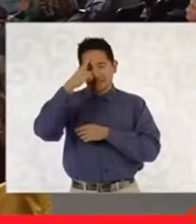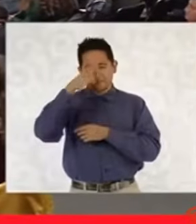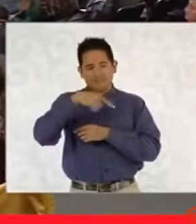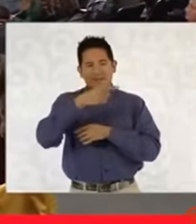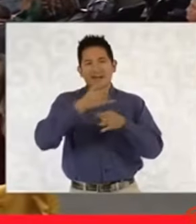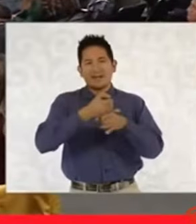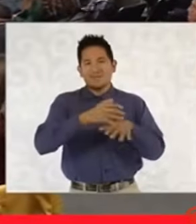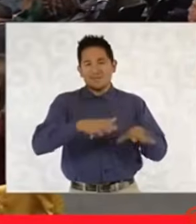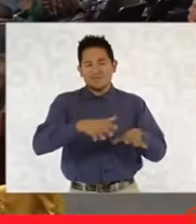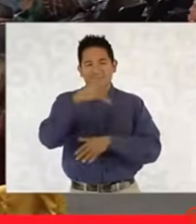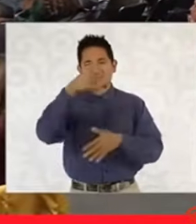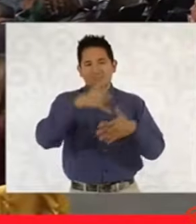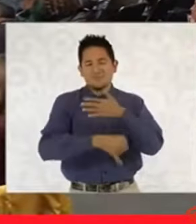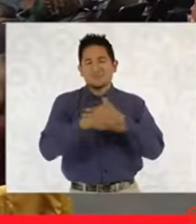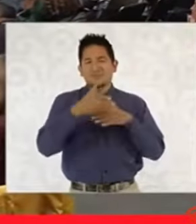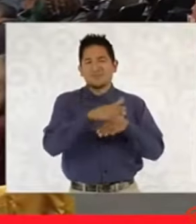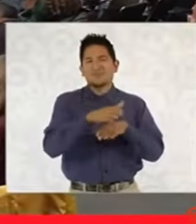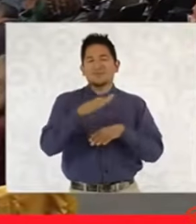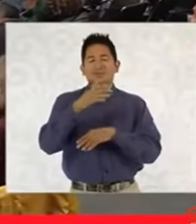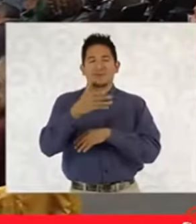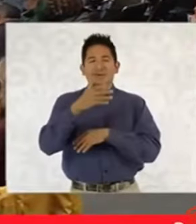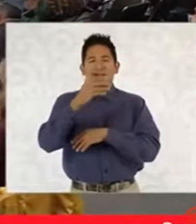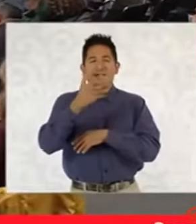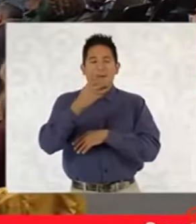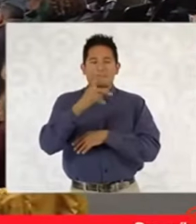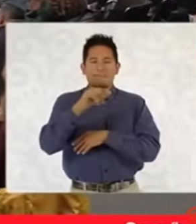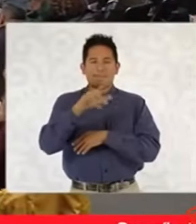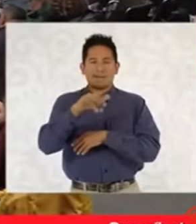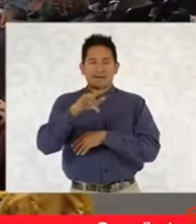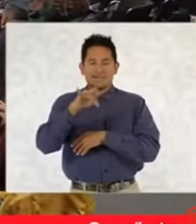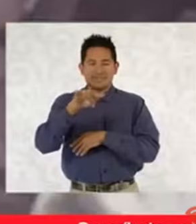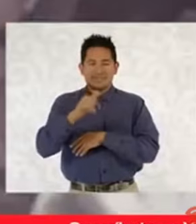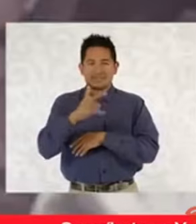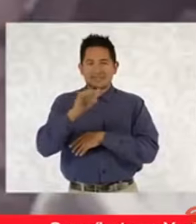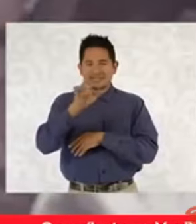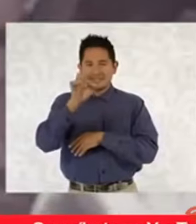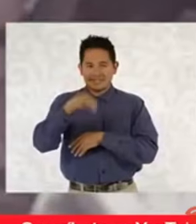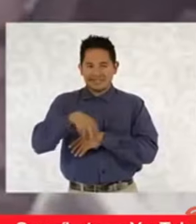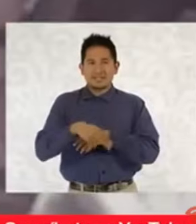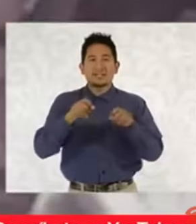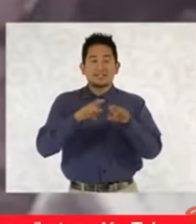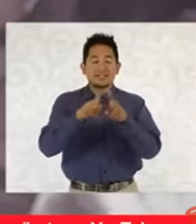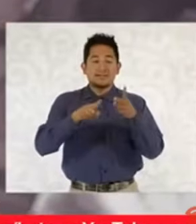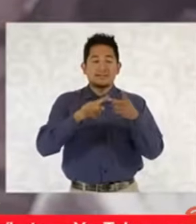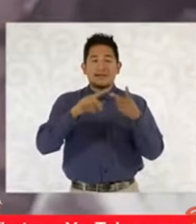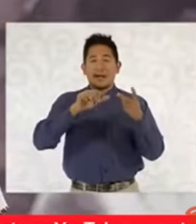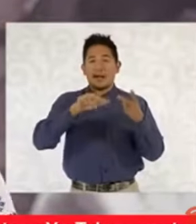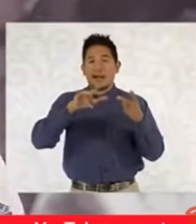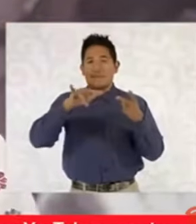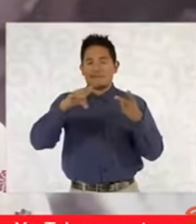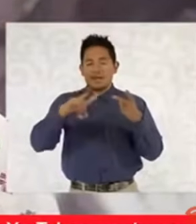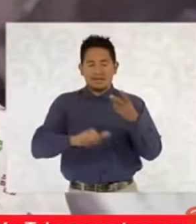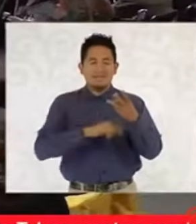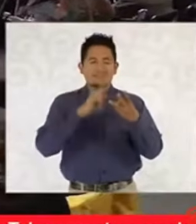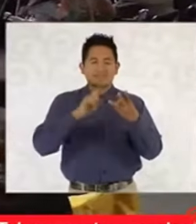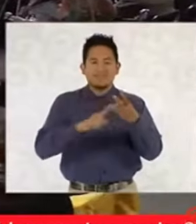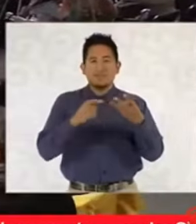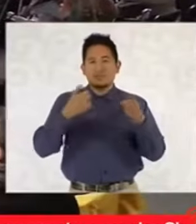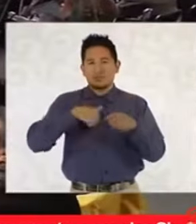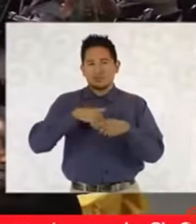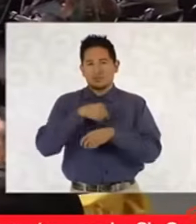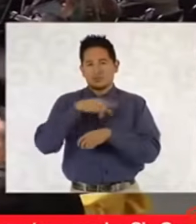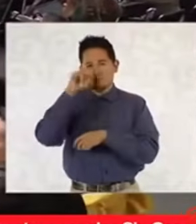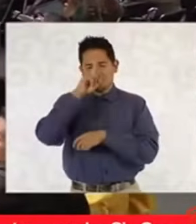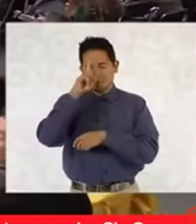Palma Guillén y otras diplomáticas importantes de nuestro país, como la propia Amalia Castillo Ledón. Y también queremos recomendar